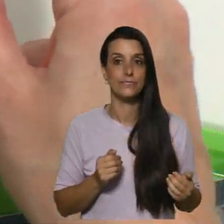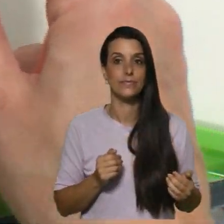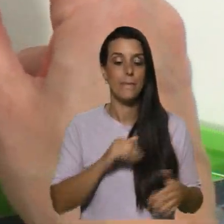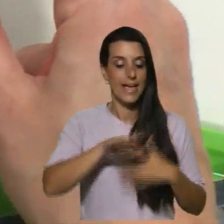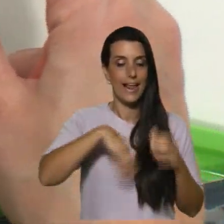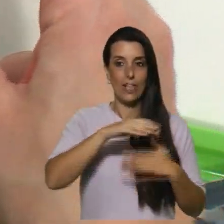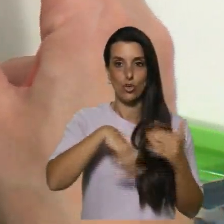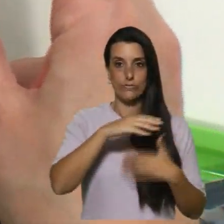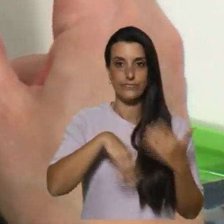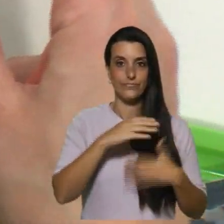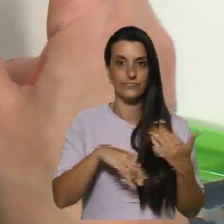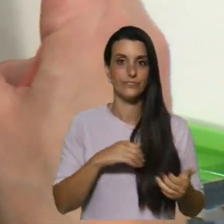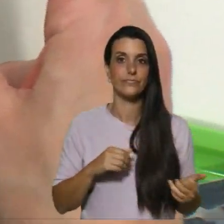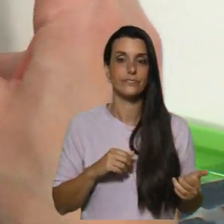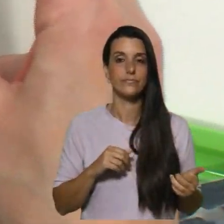ir mezclando.